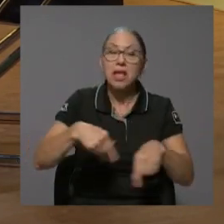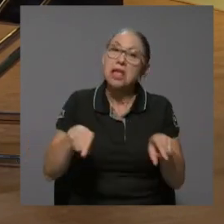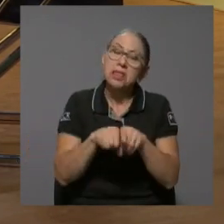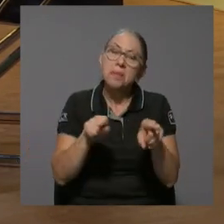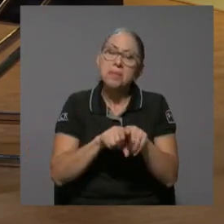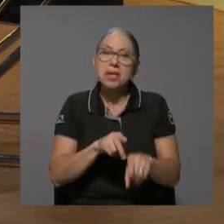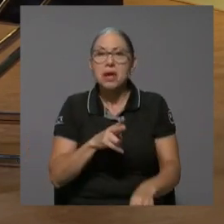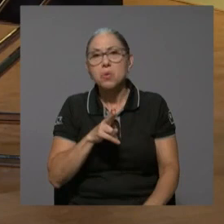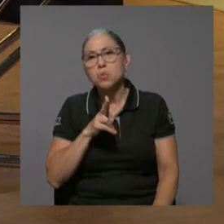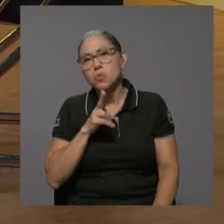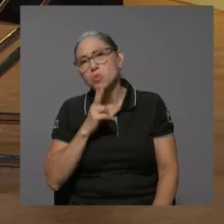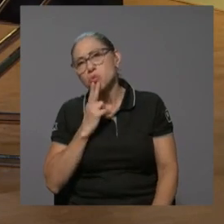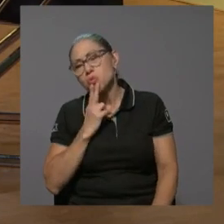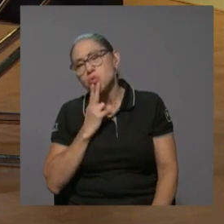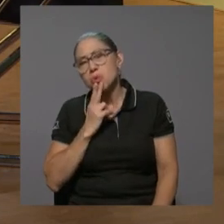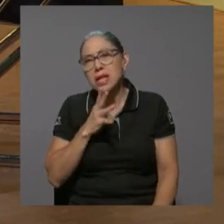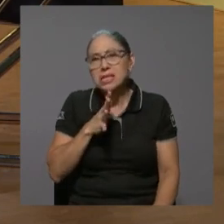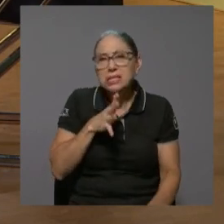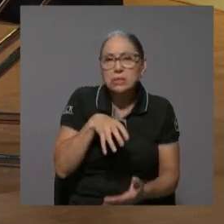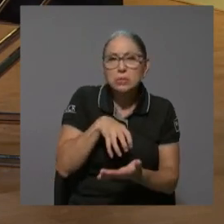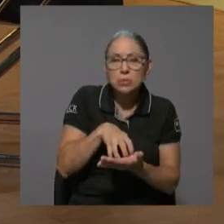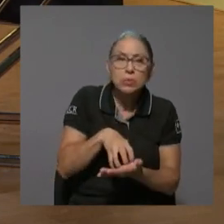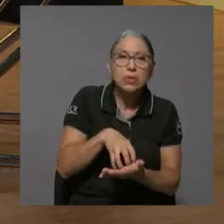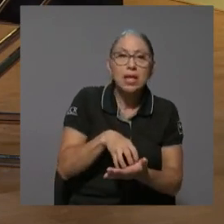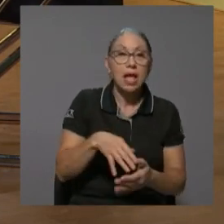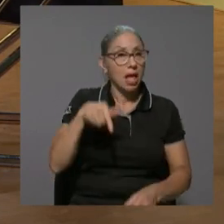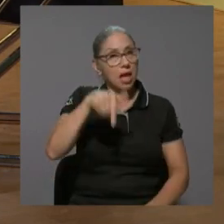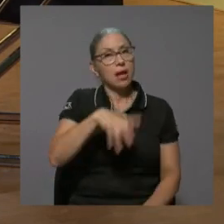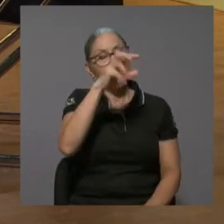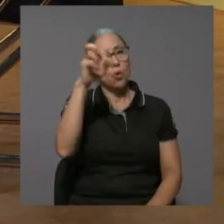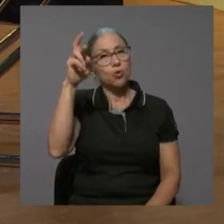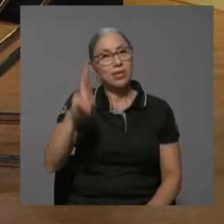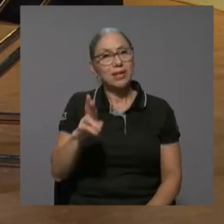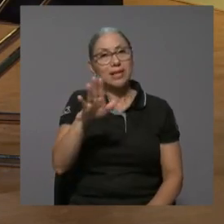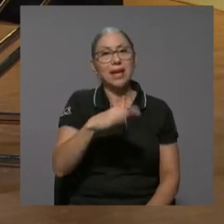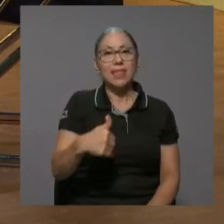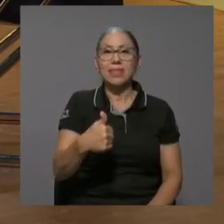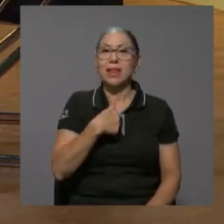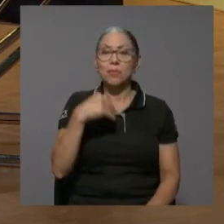este momento. En Costa Rica tenemos un gobierno que atiza